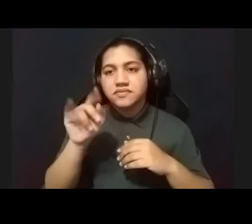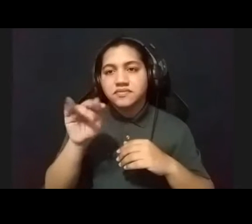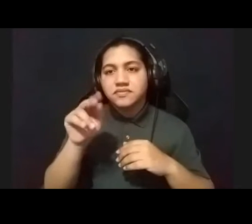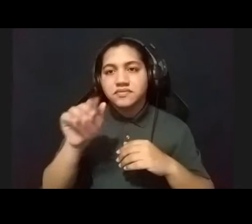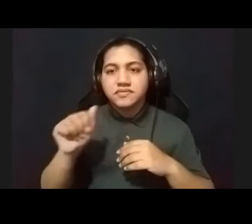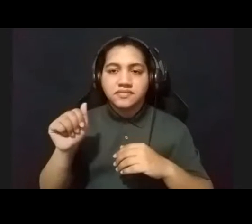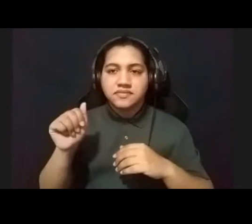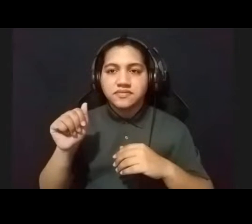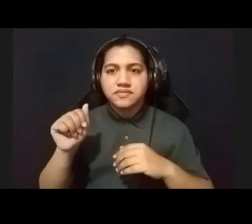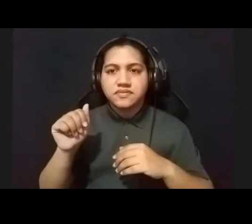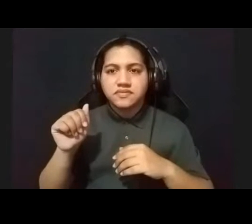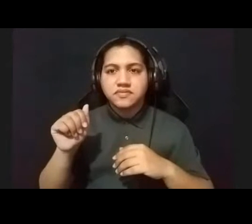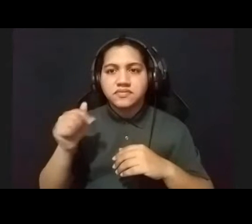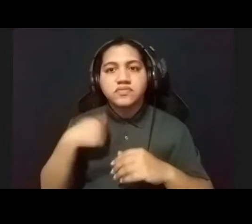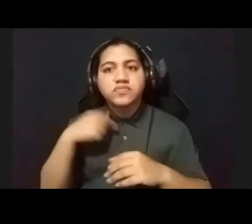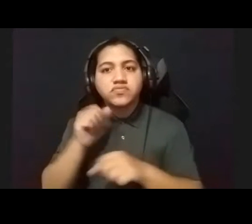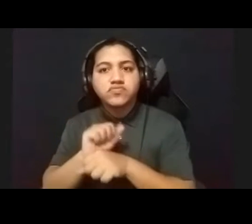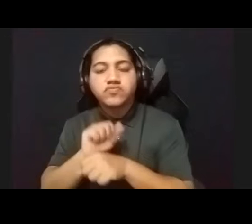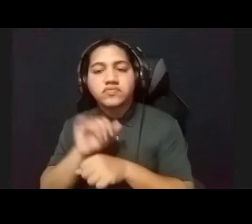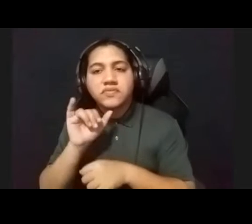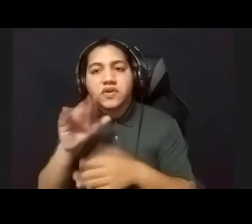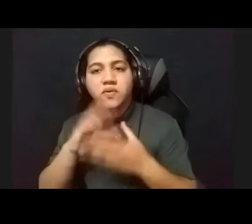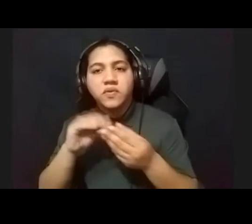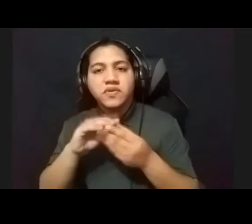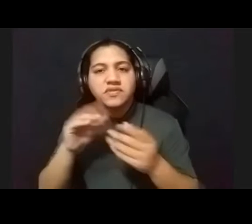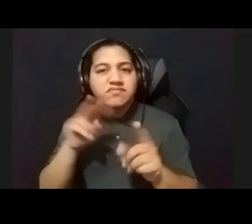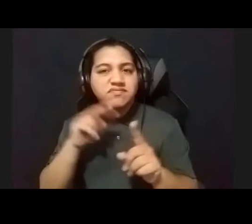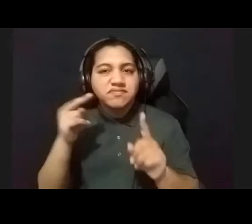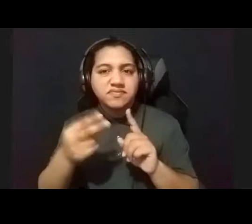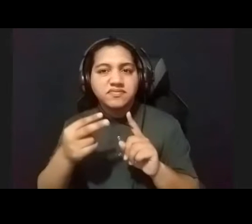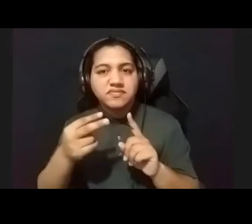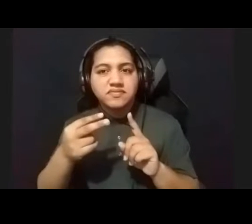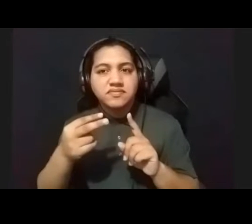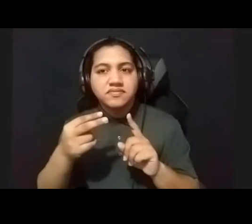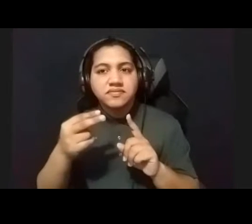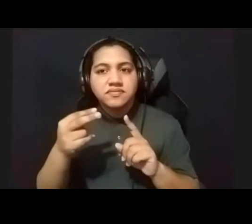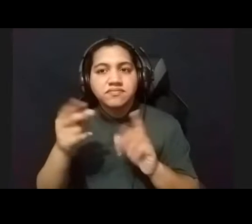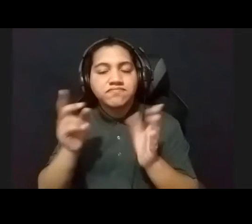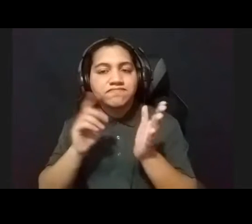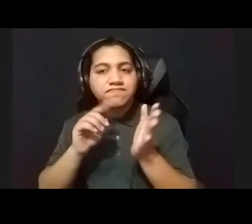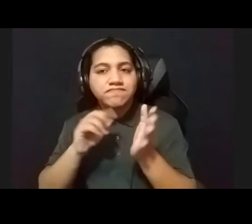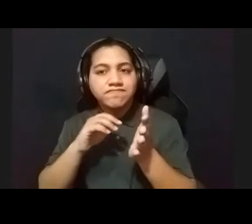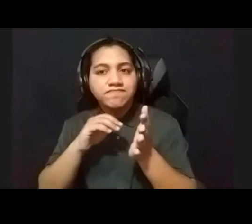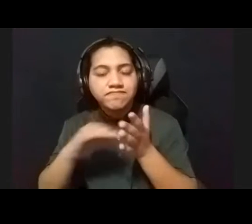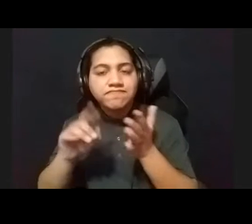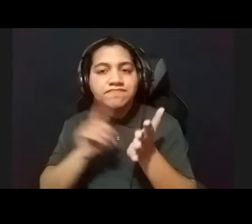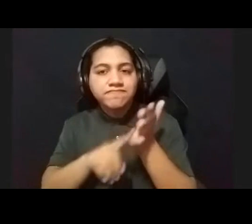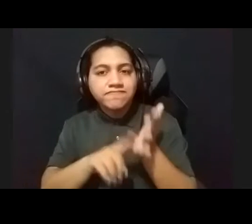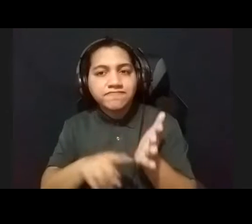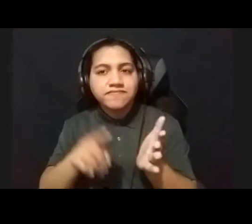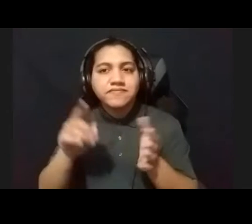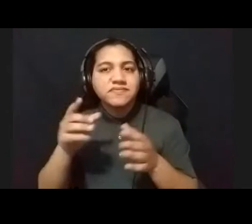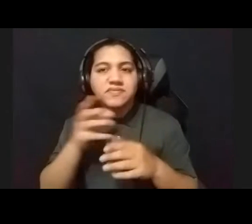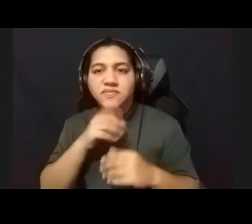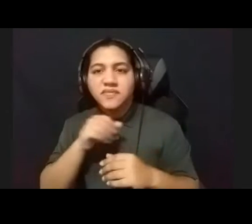yo puedo trabajar este cuento y desde qué perspectiva lo voy a trabajar y con qué edades lo voy a trabajar, porque tenemos